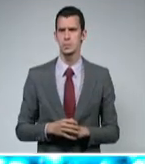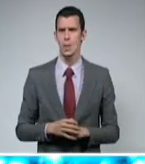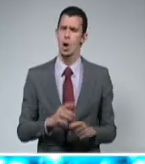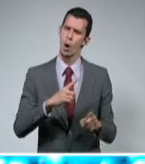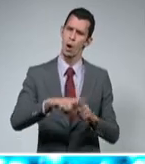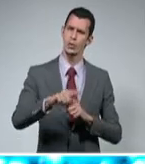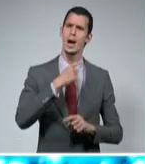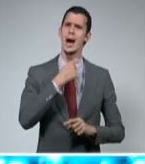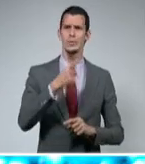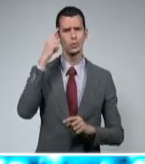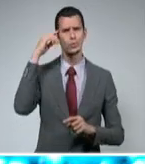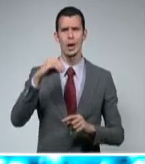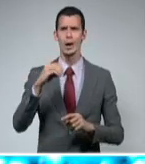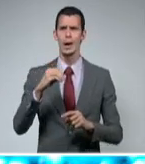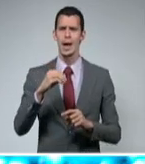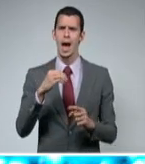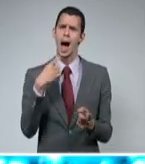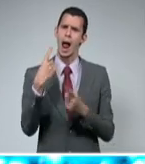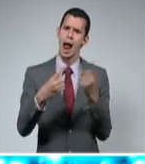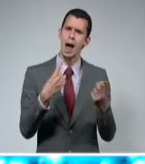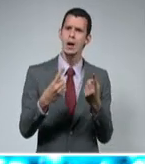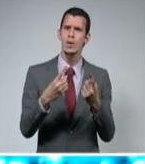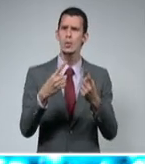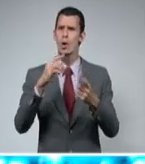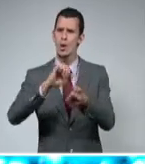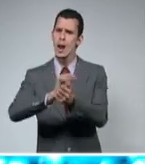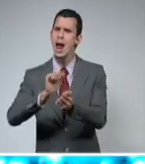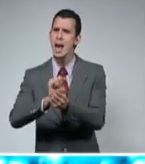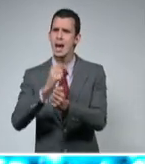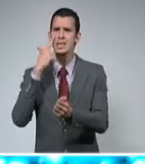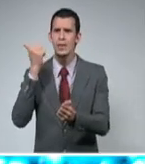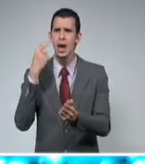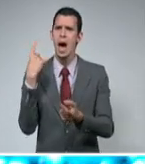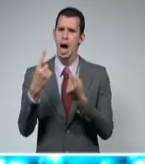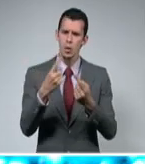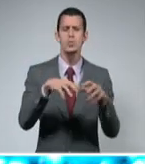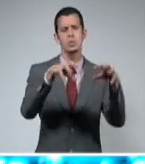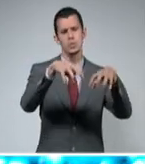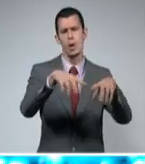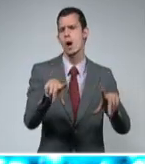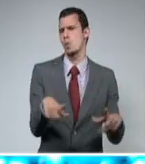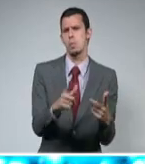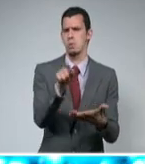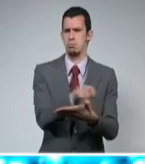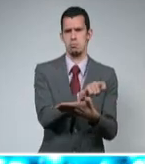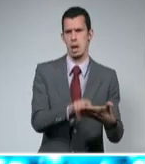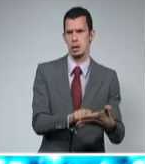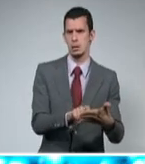donde ha llovido lo esperado y finalmente Mantua en Pinar del Río, que es el único municipio con exceso